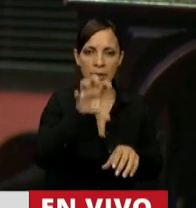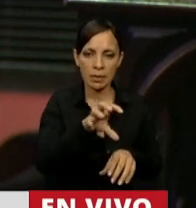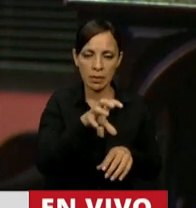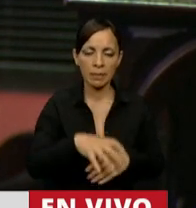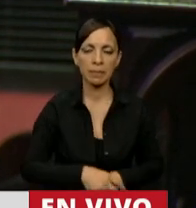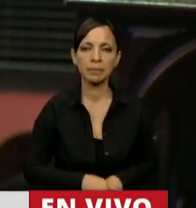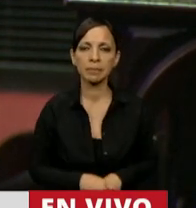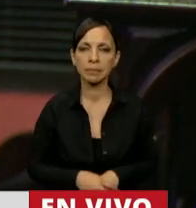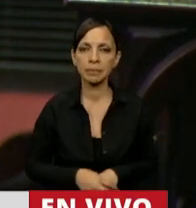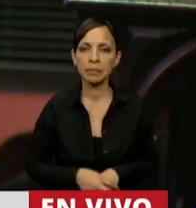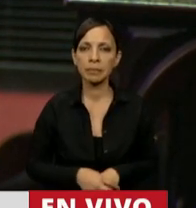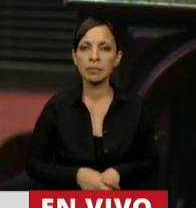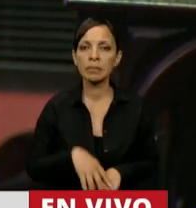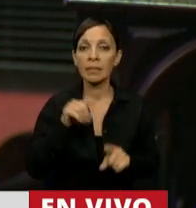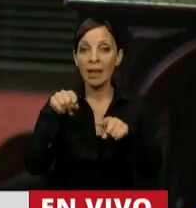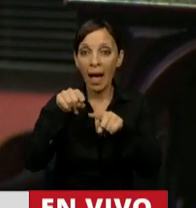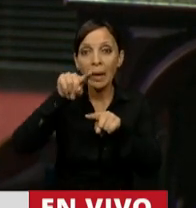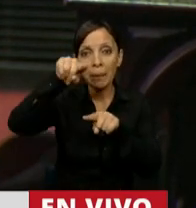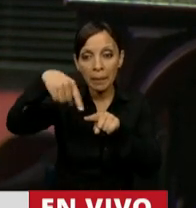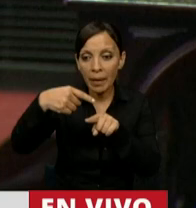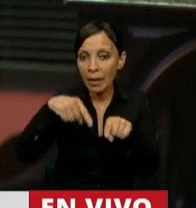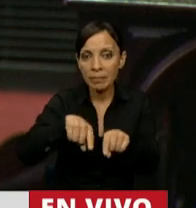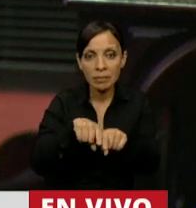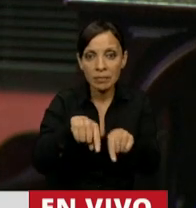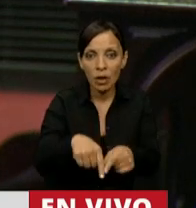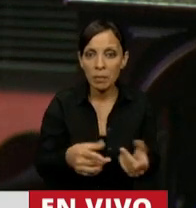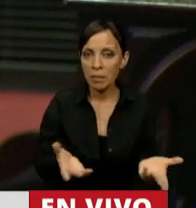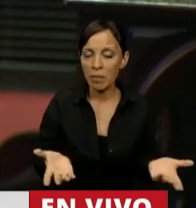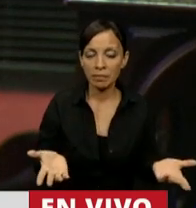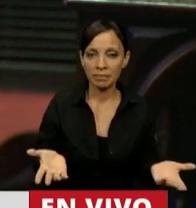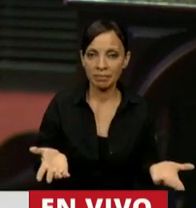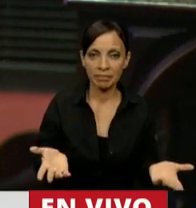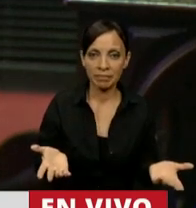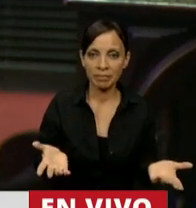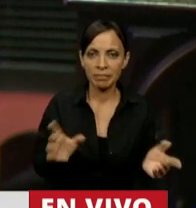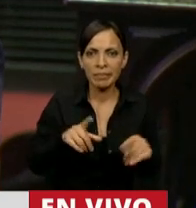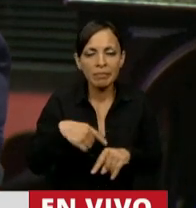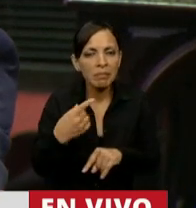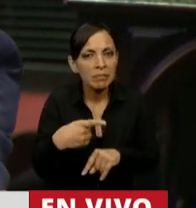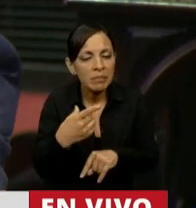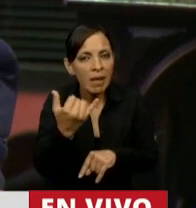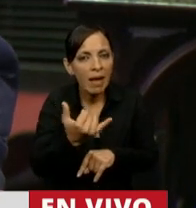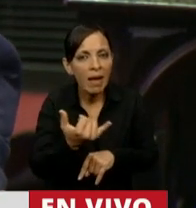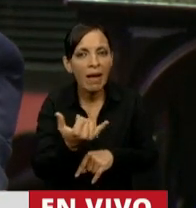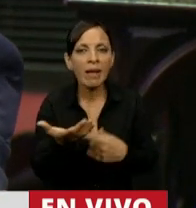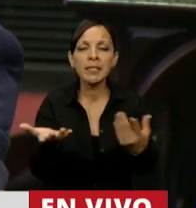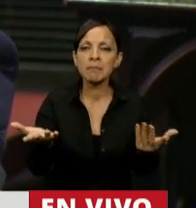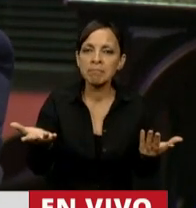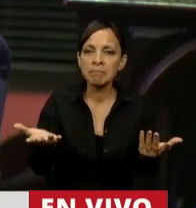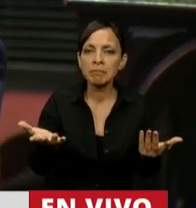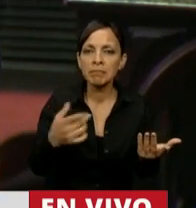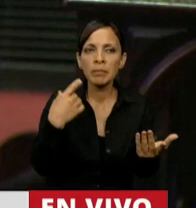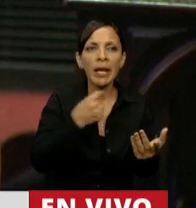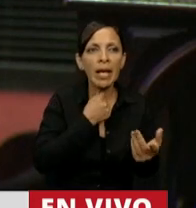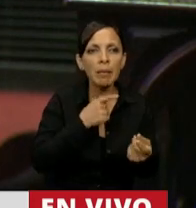Y ahí surge esto que estamos planteando, que siempre que se